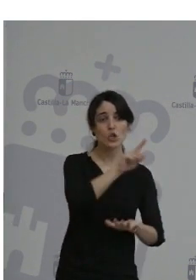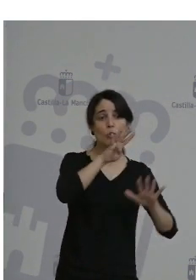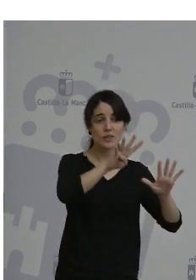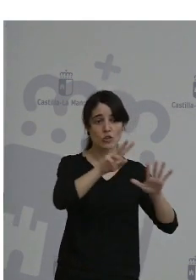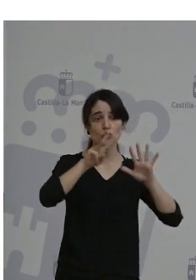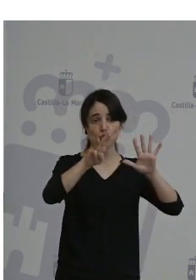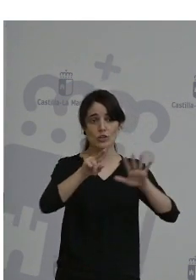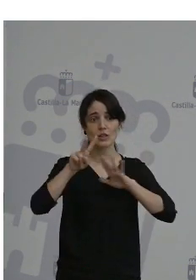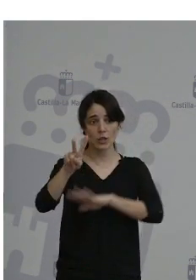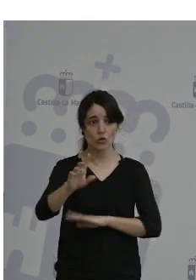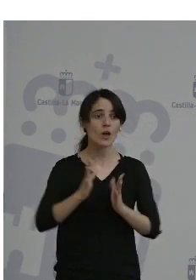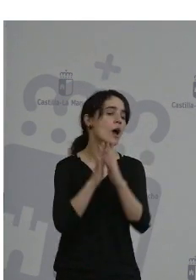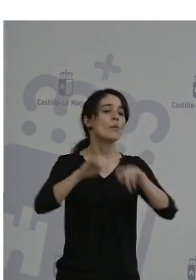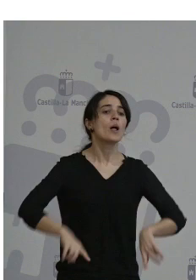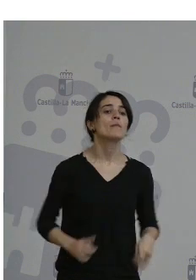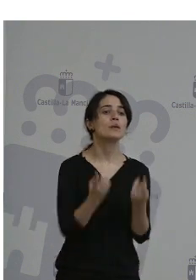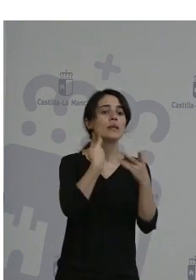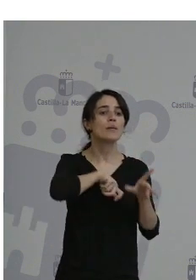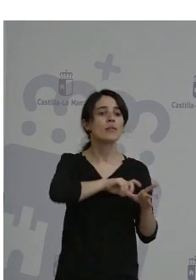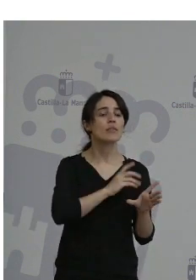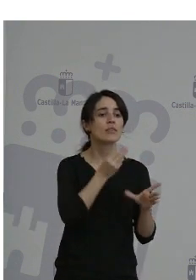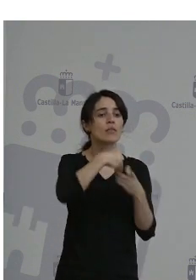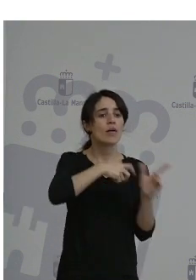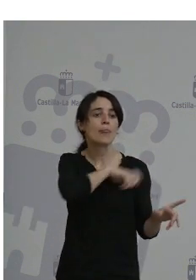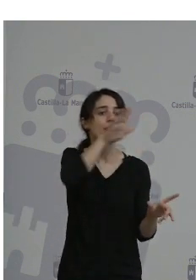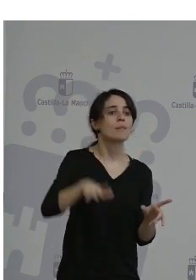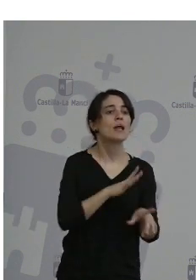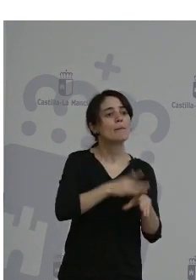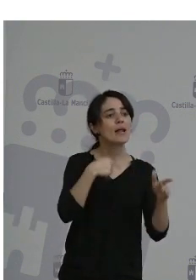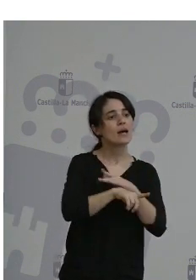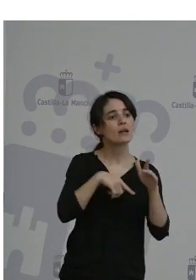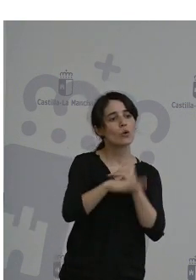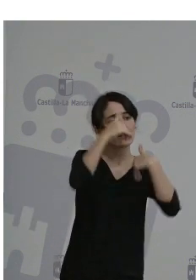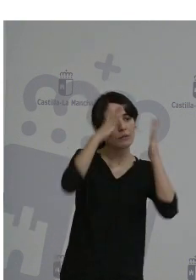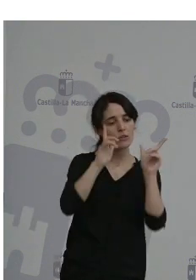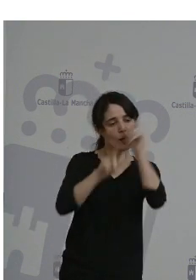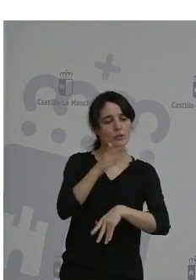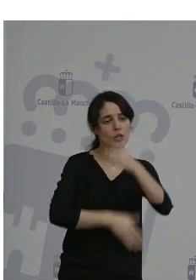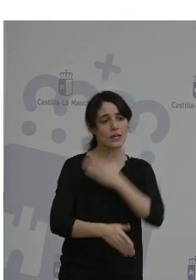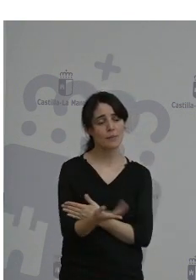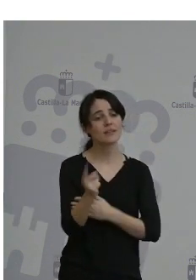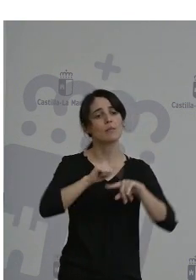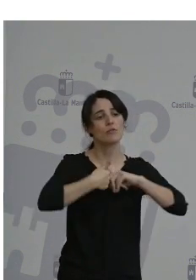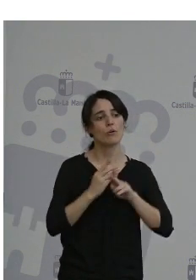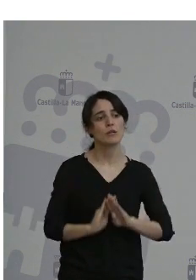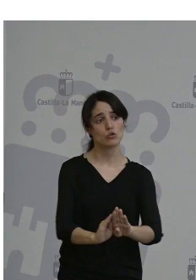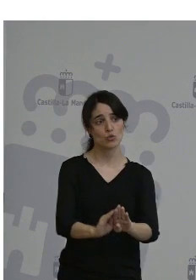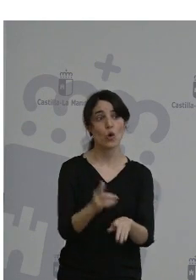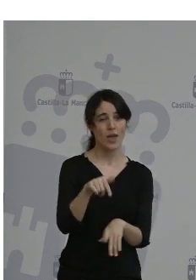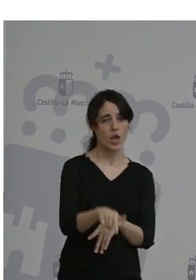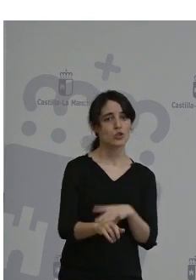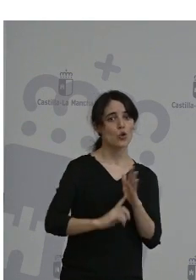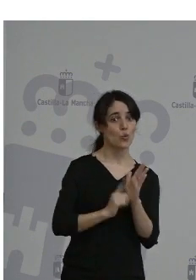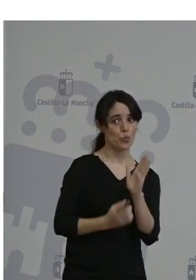ley aprobada en España dirigida a regular la atención y los apoyos a las personas con discapacidad y sus familias supuso un